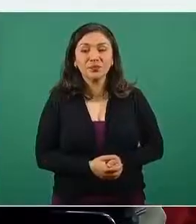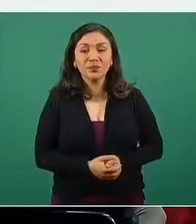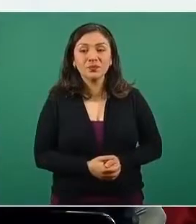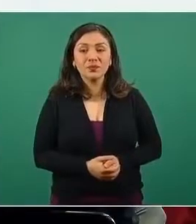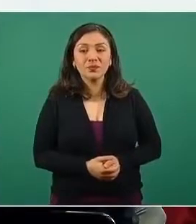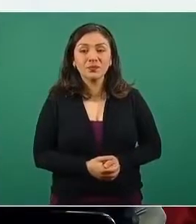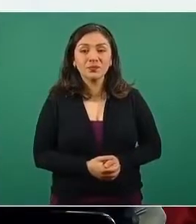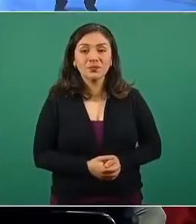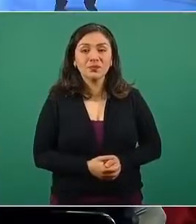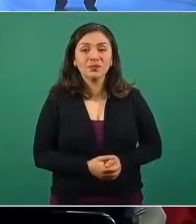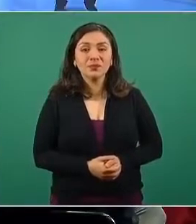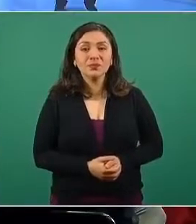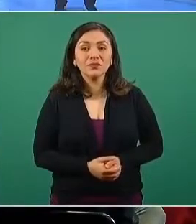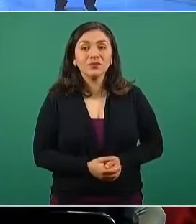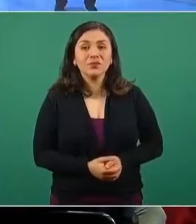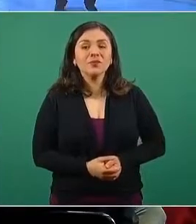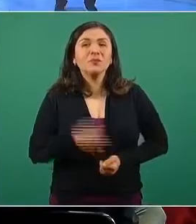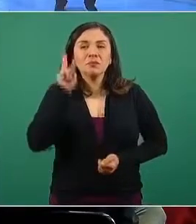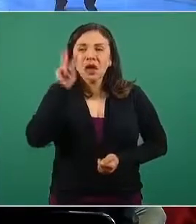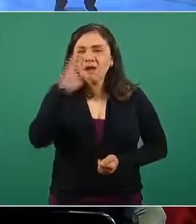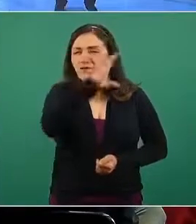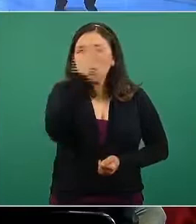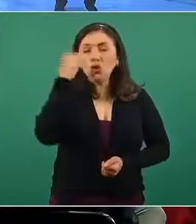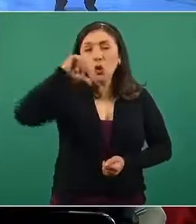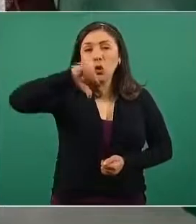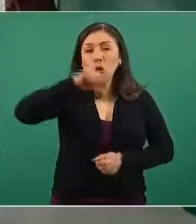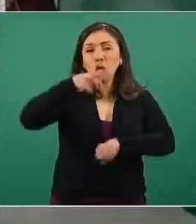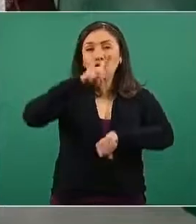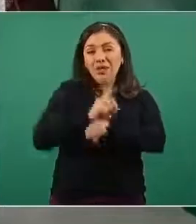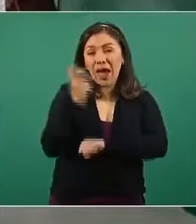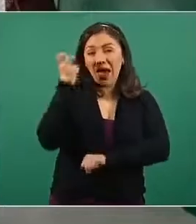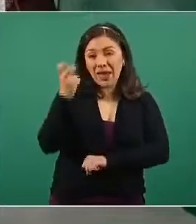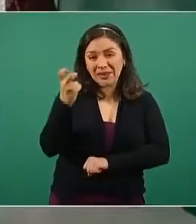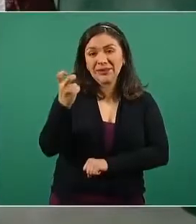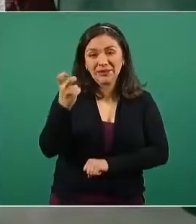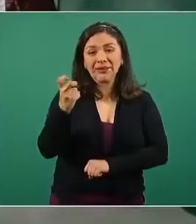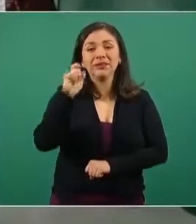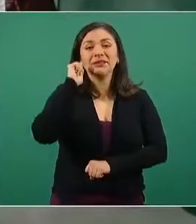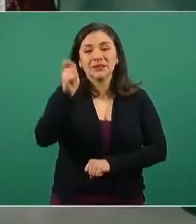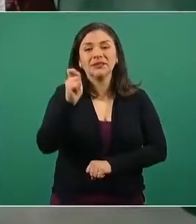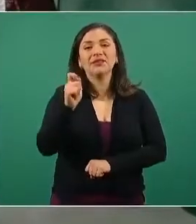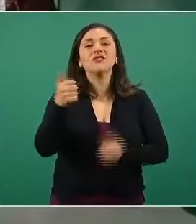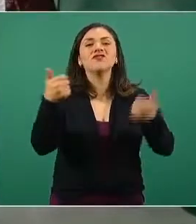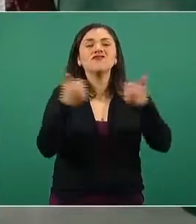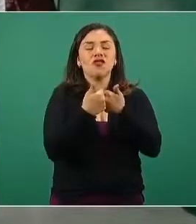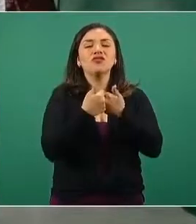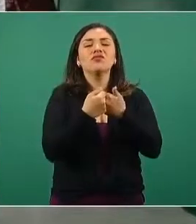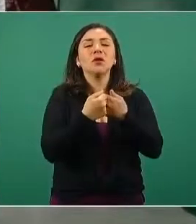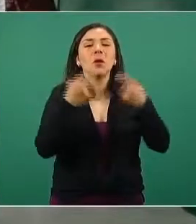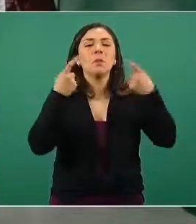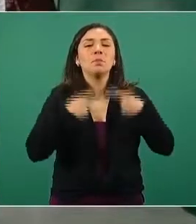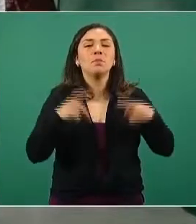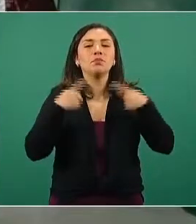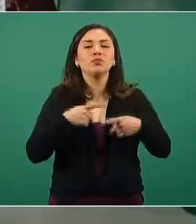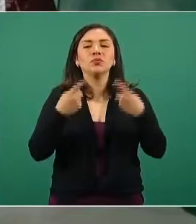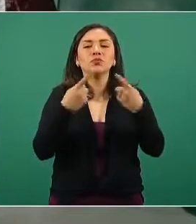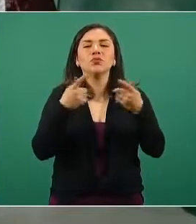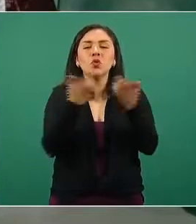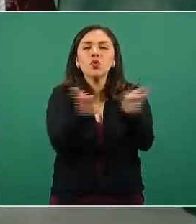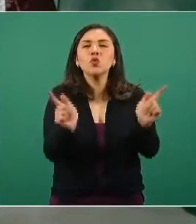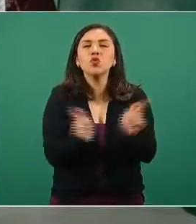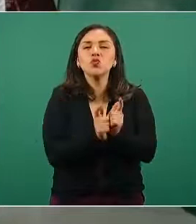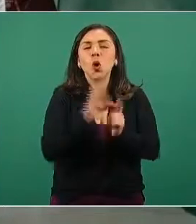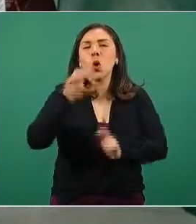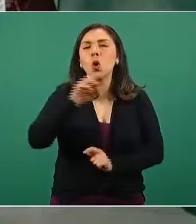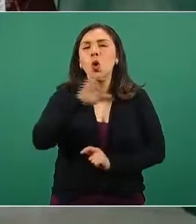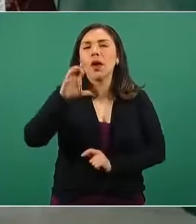diapositivas, tenemos algunas de las fotografías del día de hoy. Aquí está precisamente representada la brigada Correcaminos. Como ustedes saben,